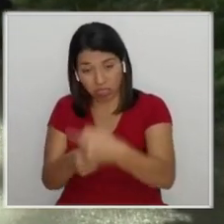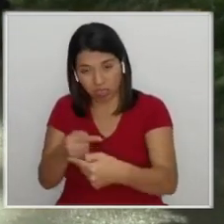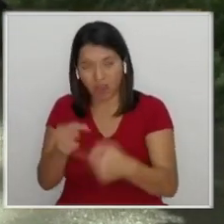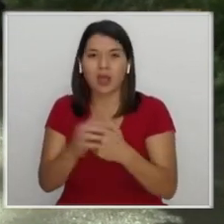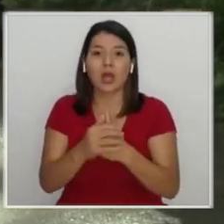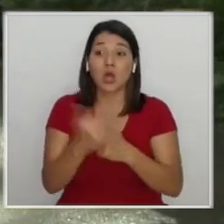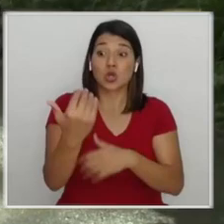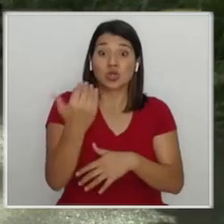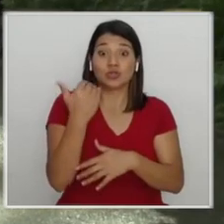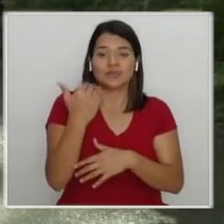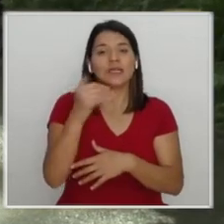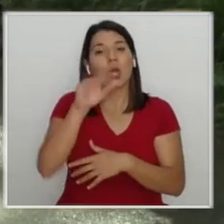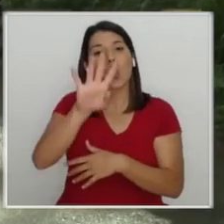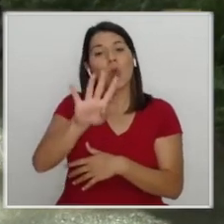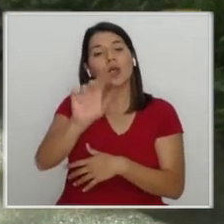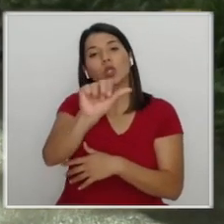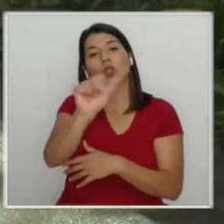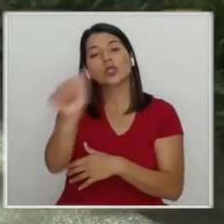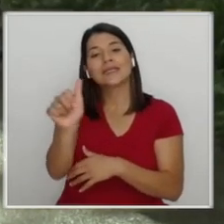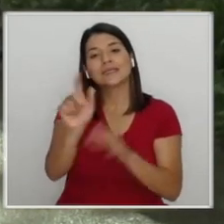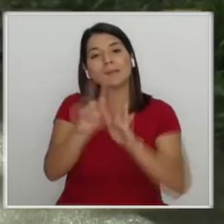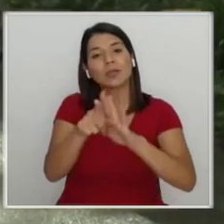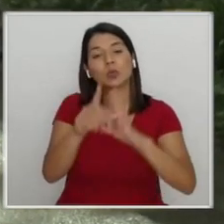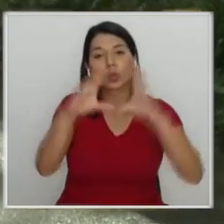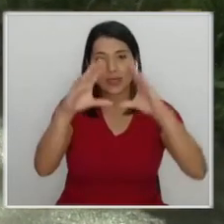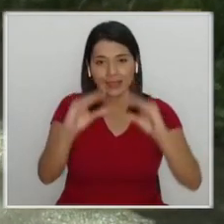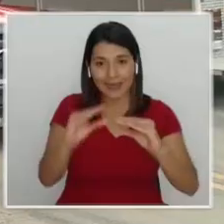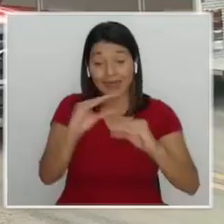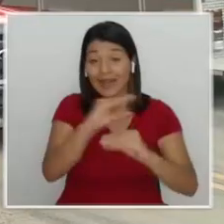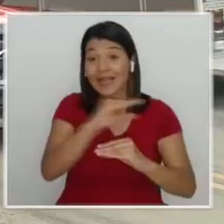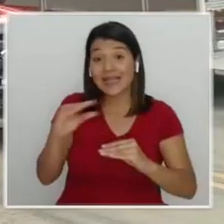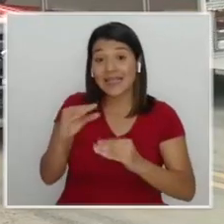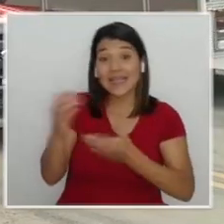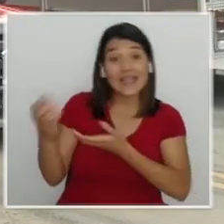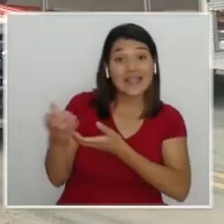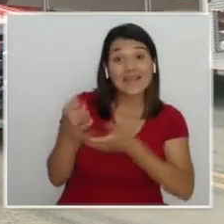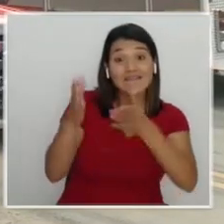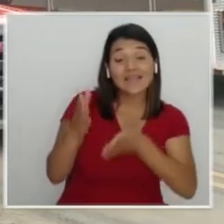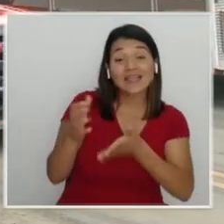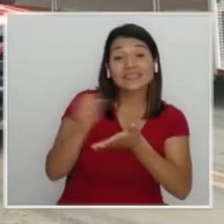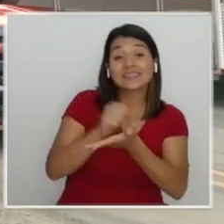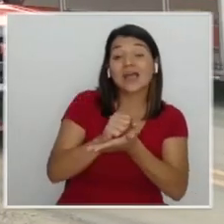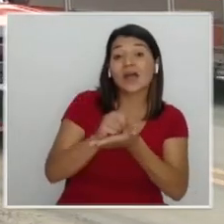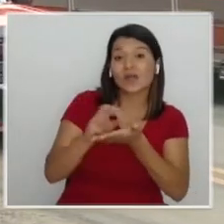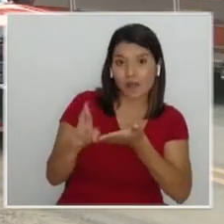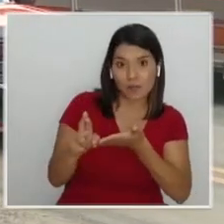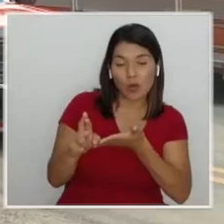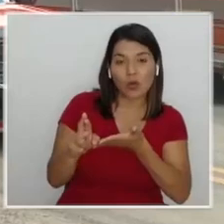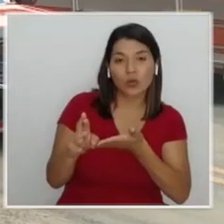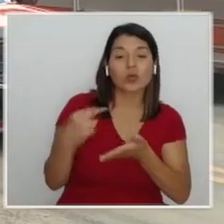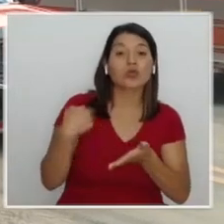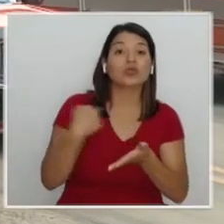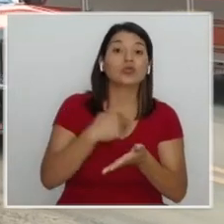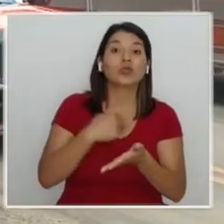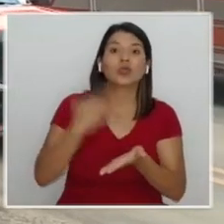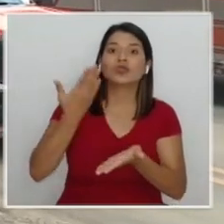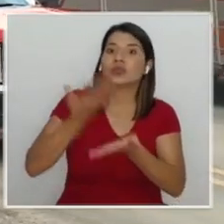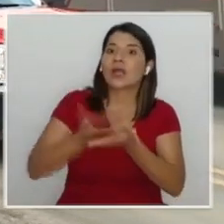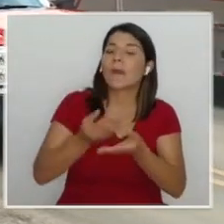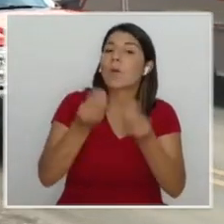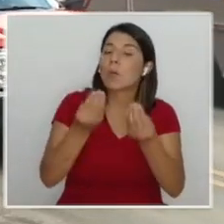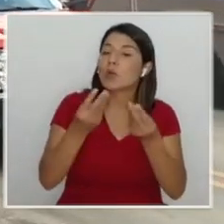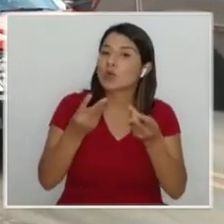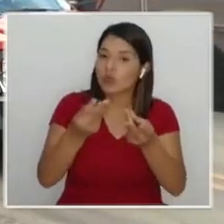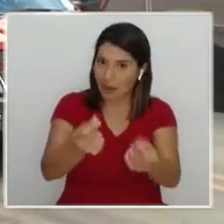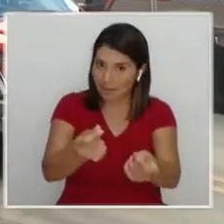de la tarde, y la estación de San Ramón, por zona de cobertura, llegamos bastante rápido. Ese